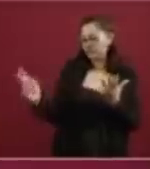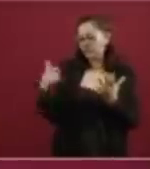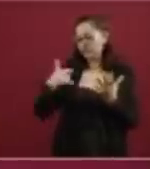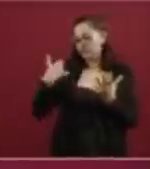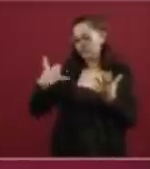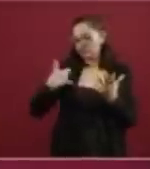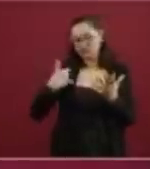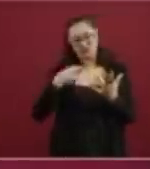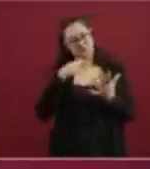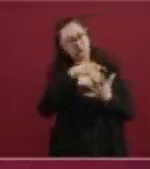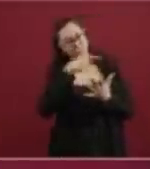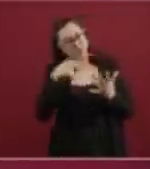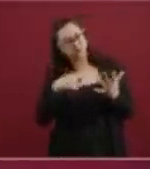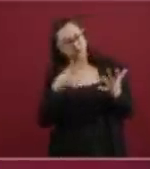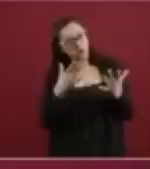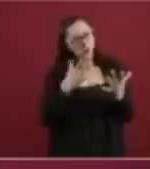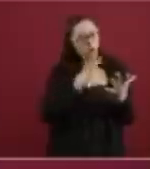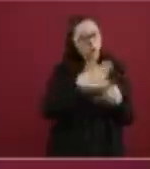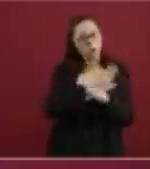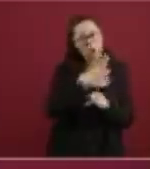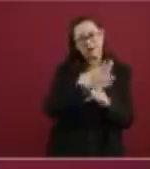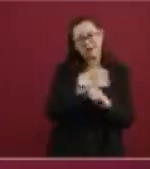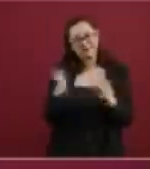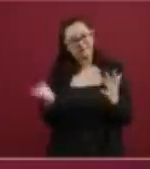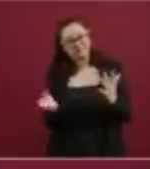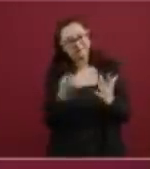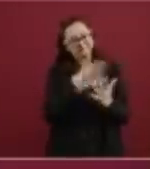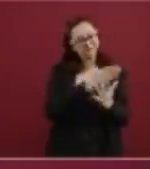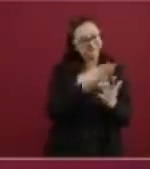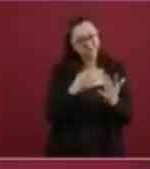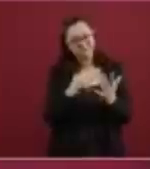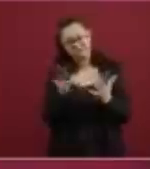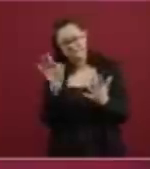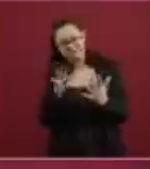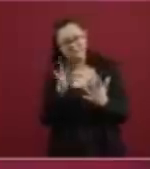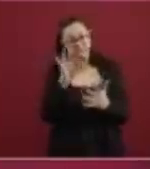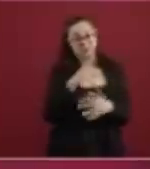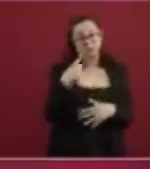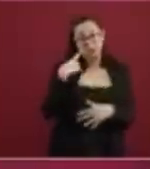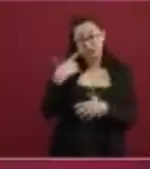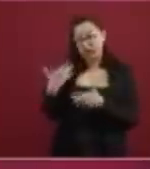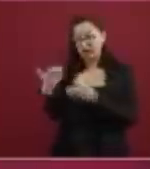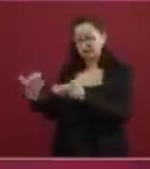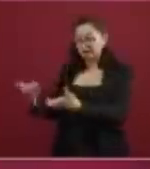alternativas. Es decir, no tomes este camino porque